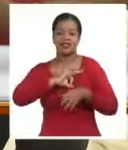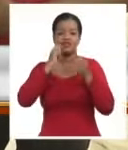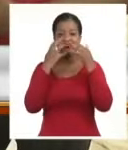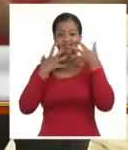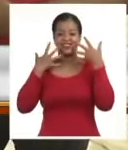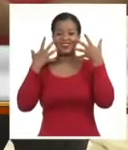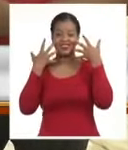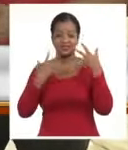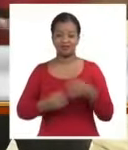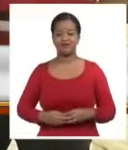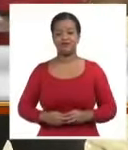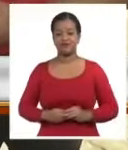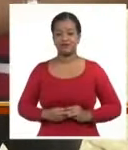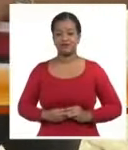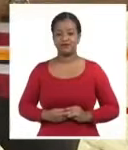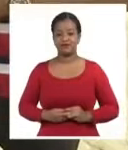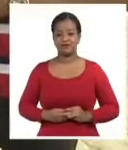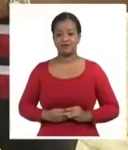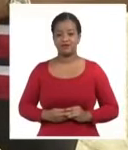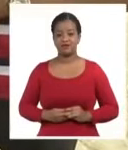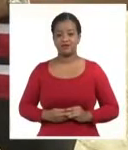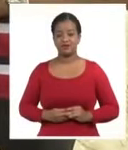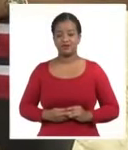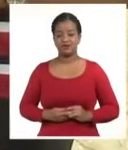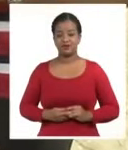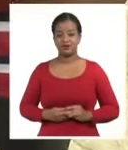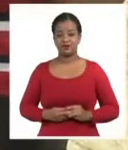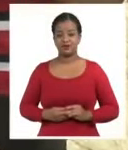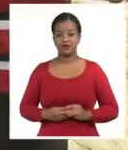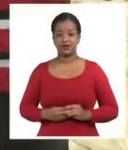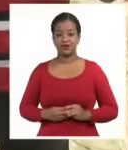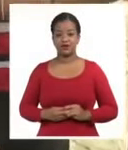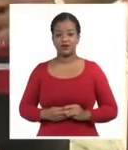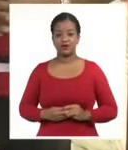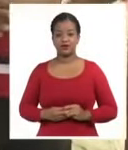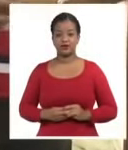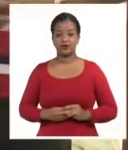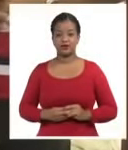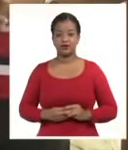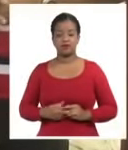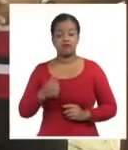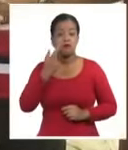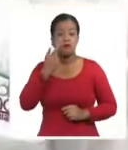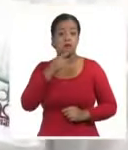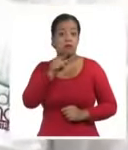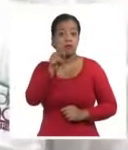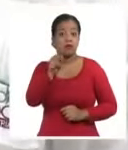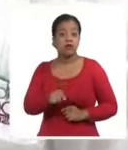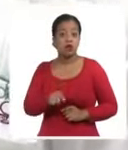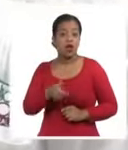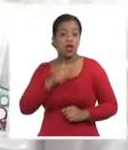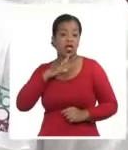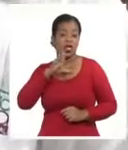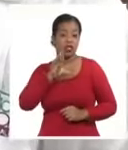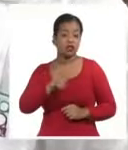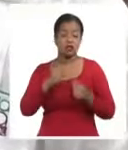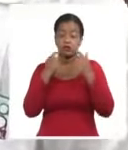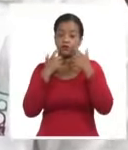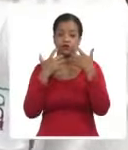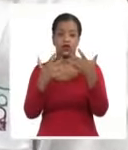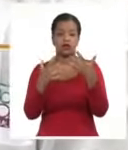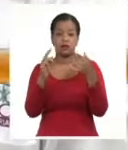lugar. Y tener la opinión de la gente. Contar con la opinión de la gente. Es lo más importante. El principal objetivo que ha